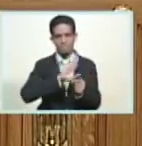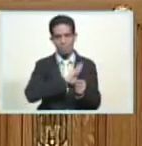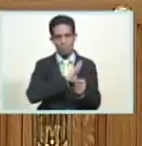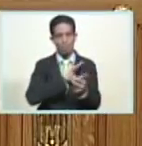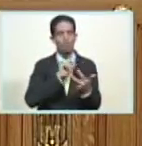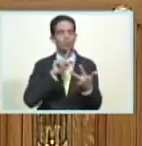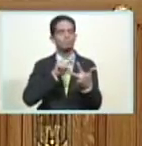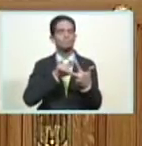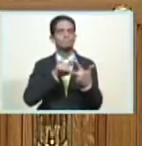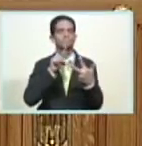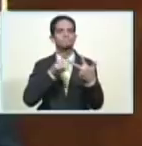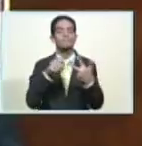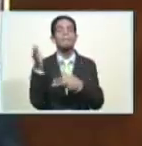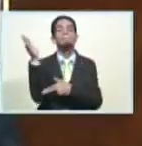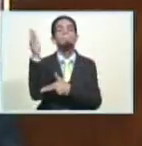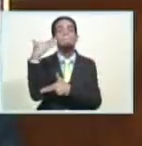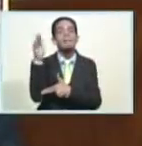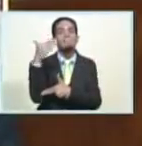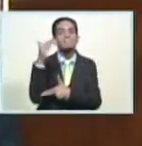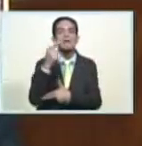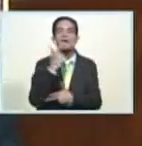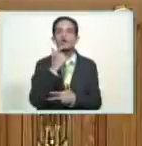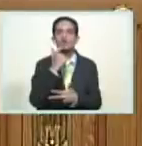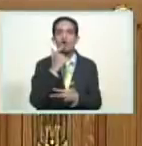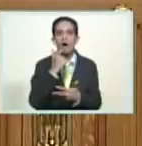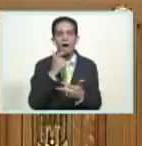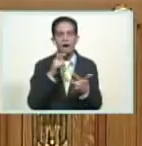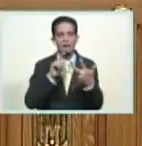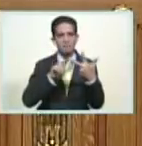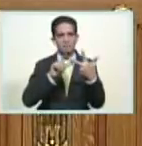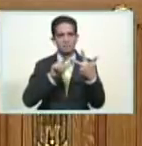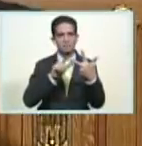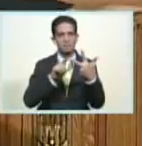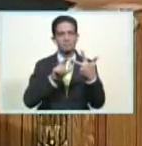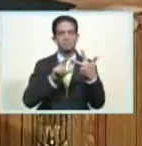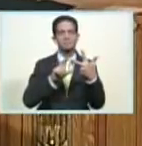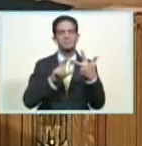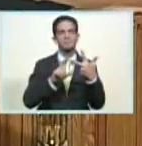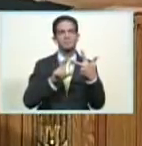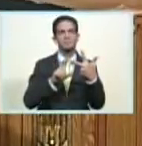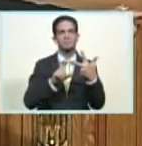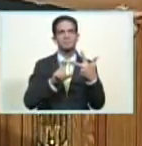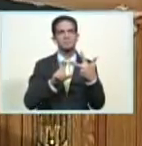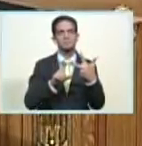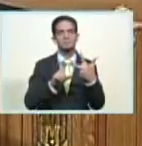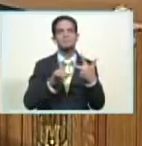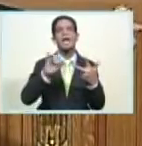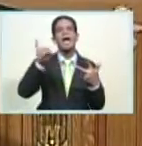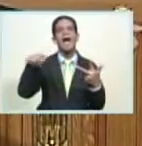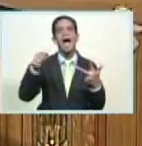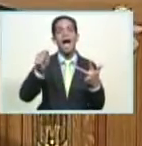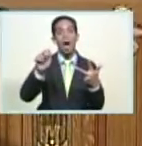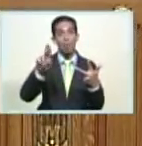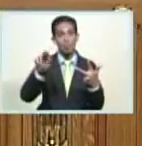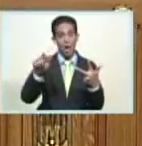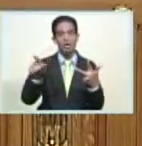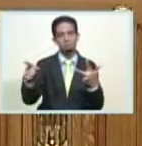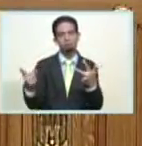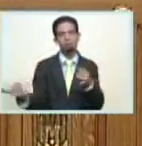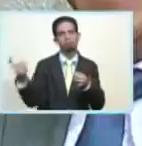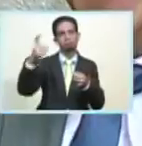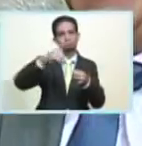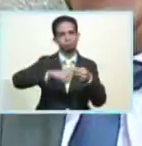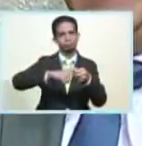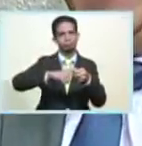Y Bandera Roja, CLP, Comité de Luchas Populares, Elías Agua.